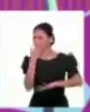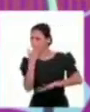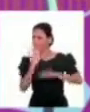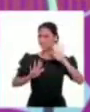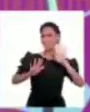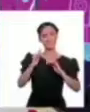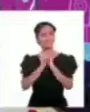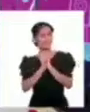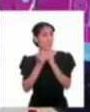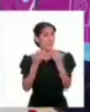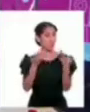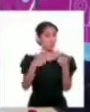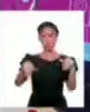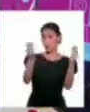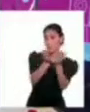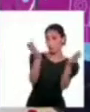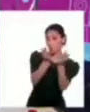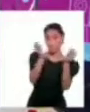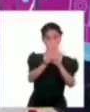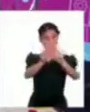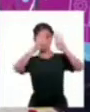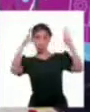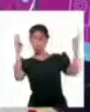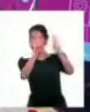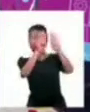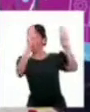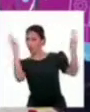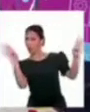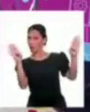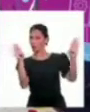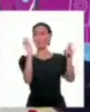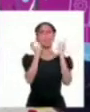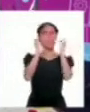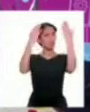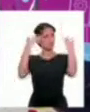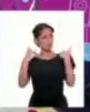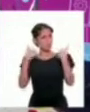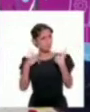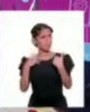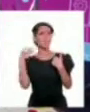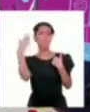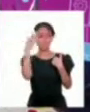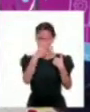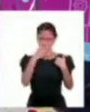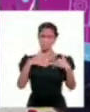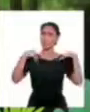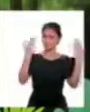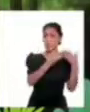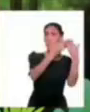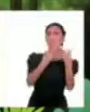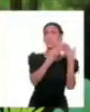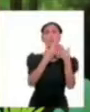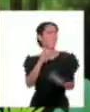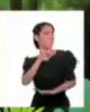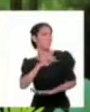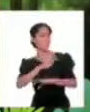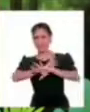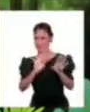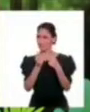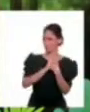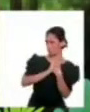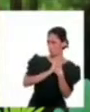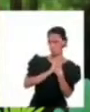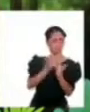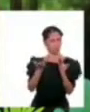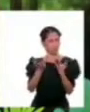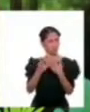menos. Cuando las escuelas abrieron sus puertas en aquellos años, las mujeres solo podían estudiar hasta primaria. Entonces,